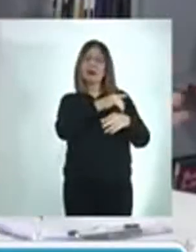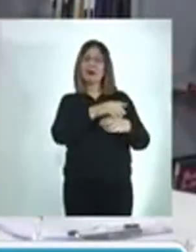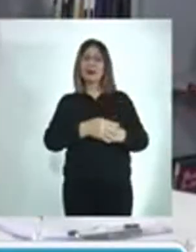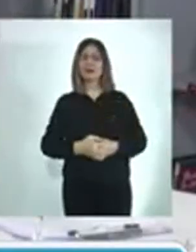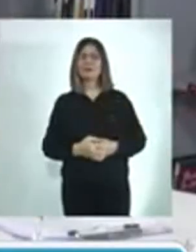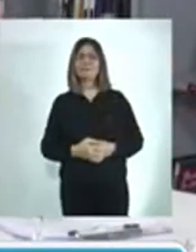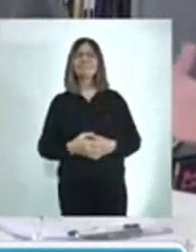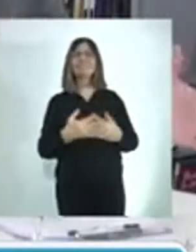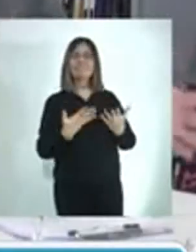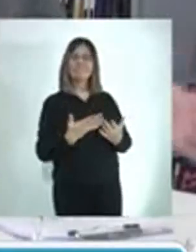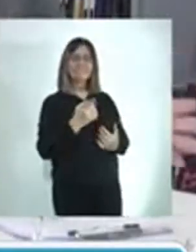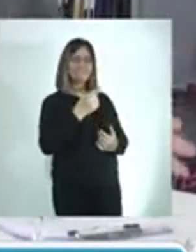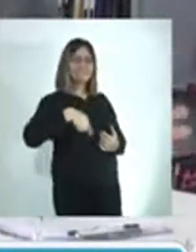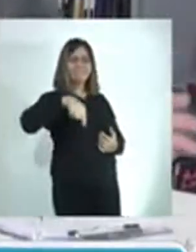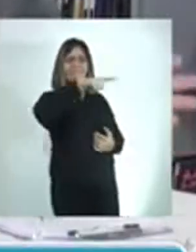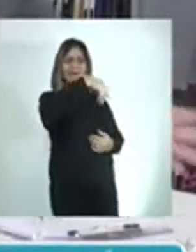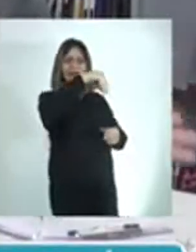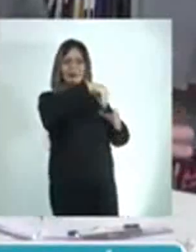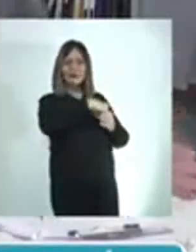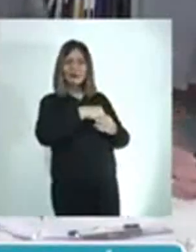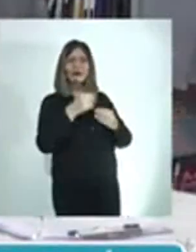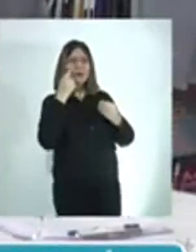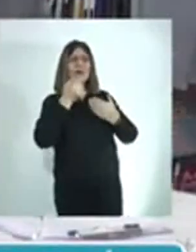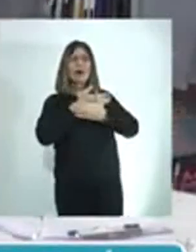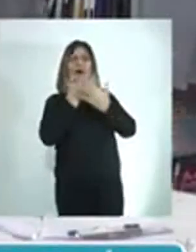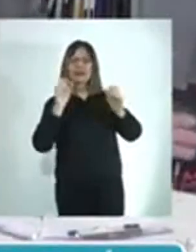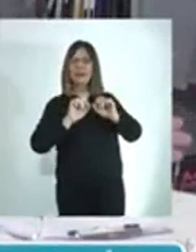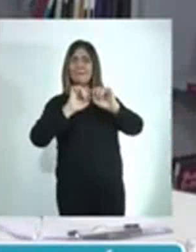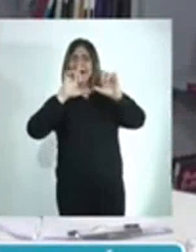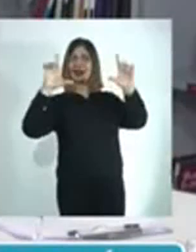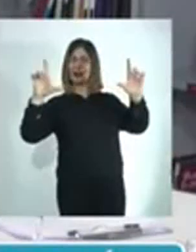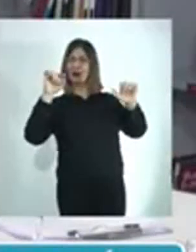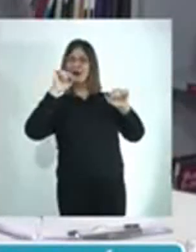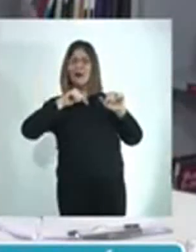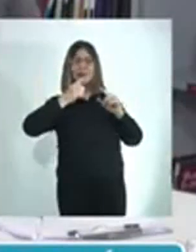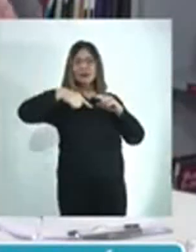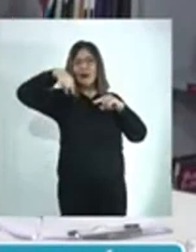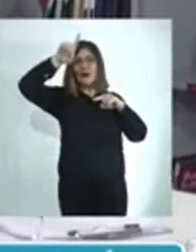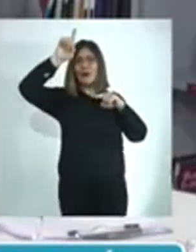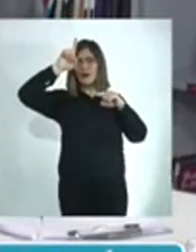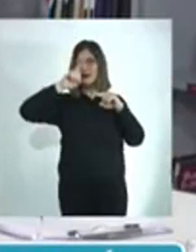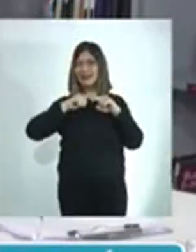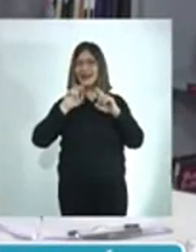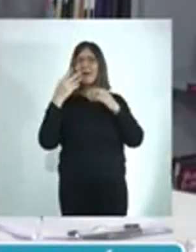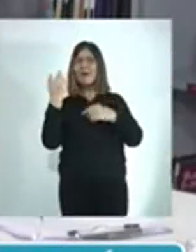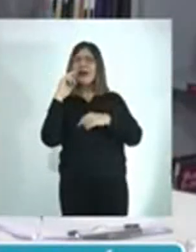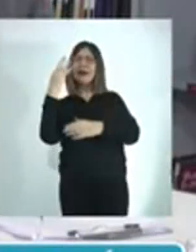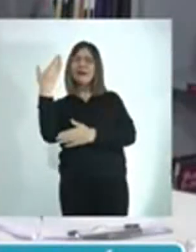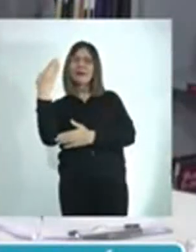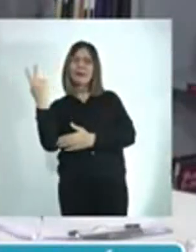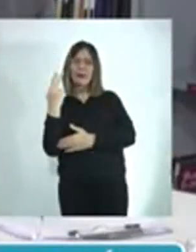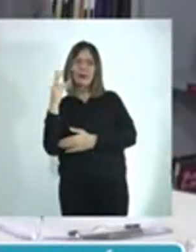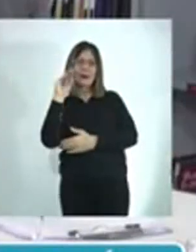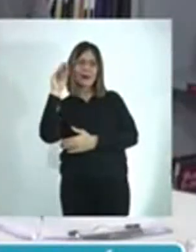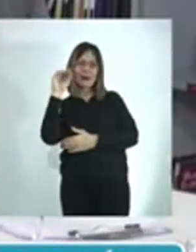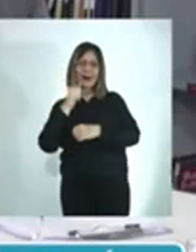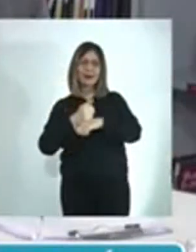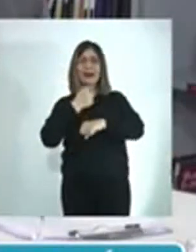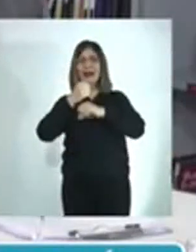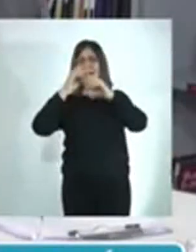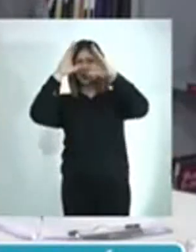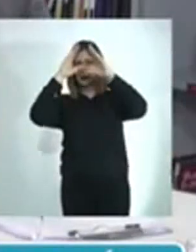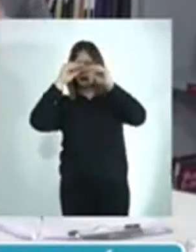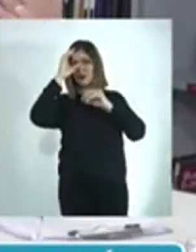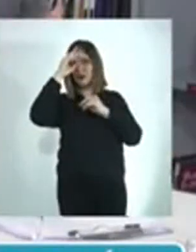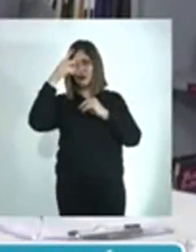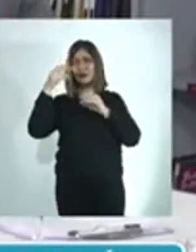en los medios digitales, porque esta transmisión se la va a poder ver durante todo el día, hasta las 23:59, ya con los últimos módulos que nos